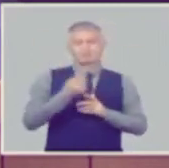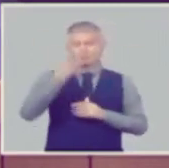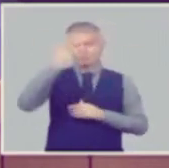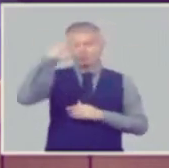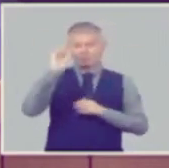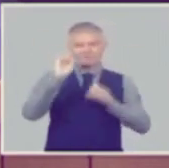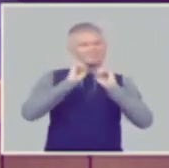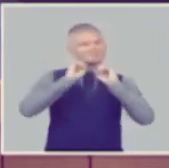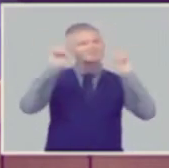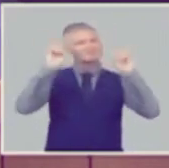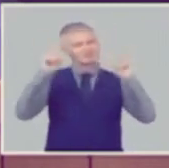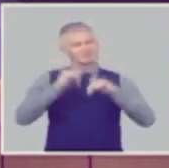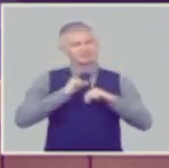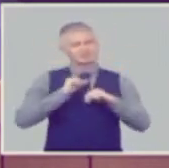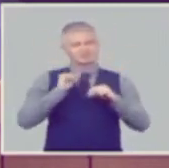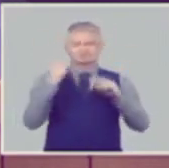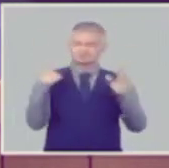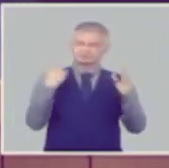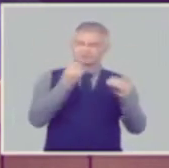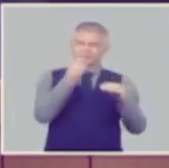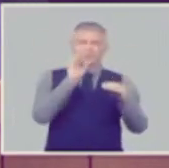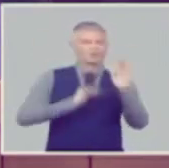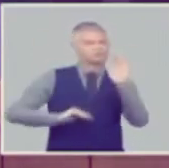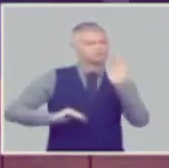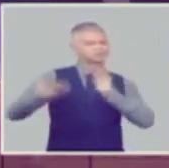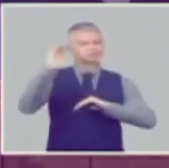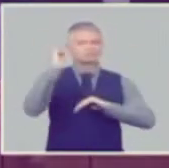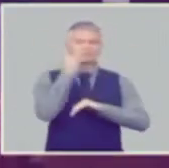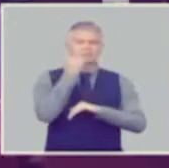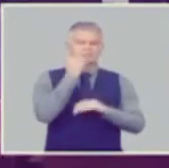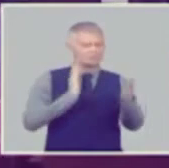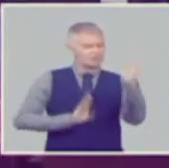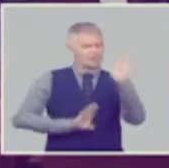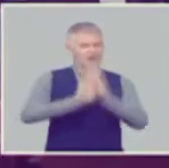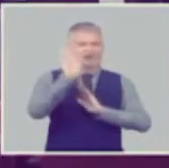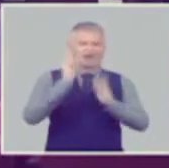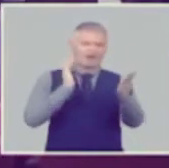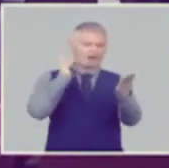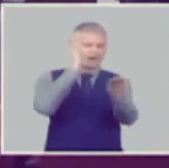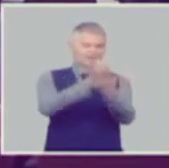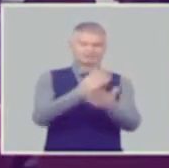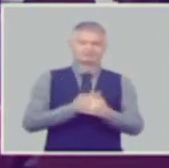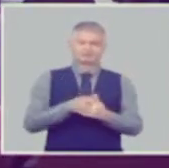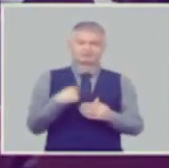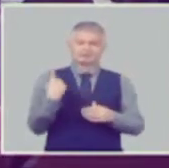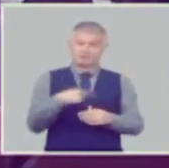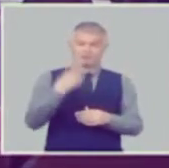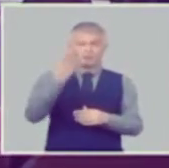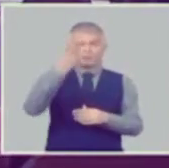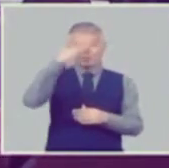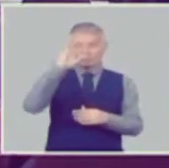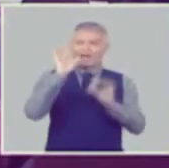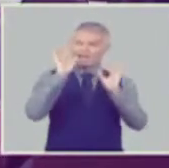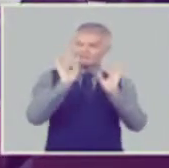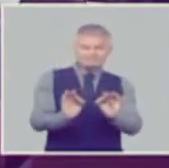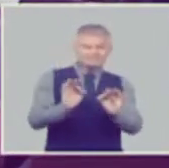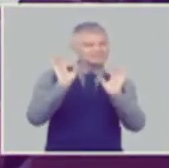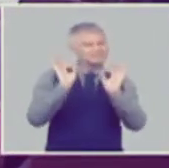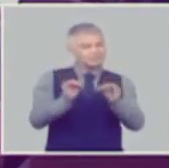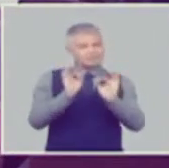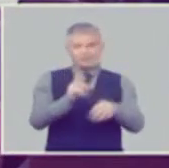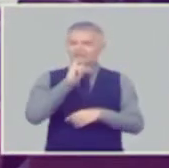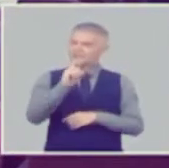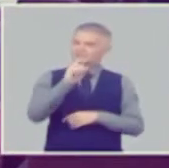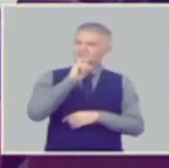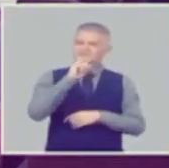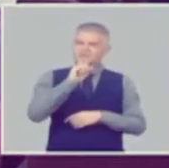sus propias posibilidades. Es el destino de este pueblo, crecerse con los desafíos. Está en los genes